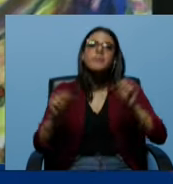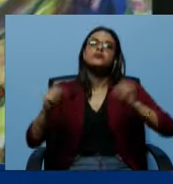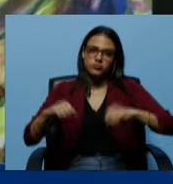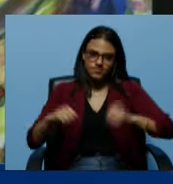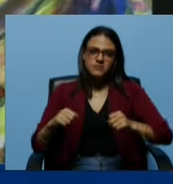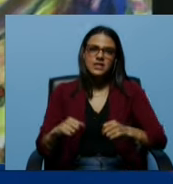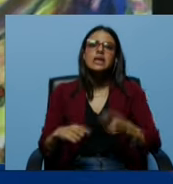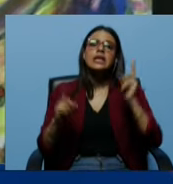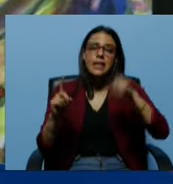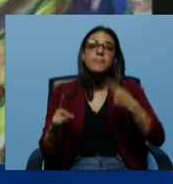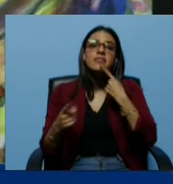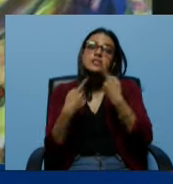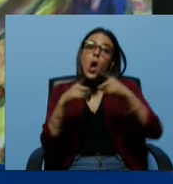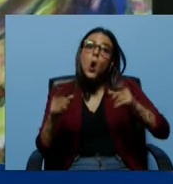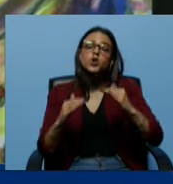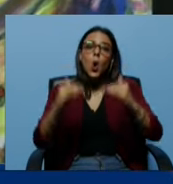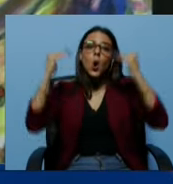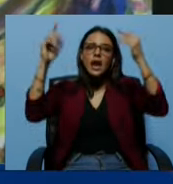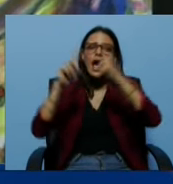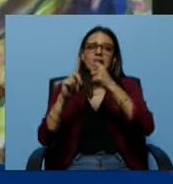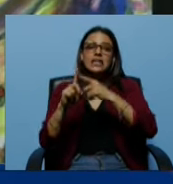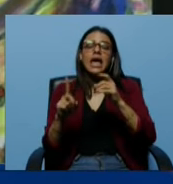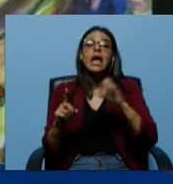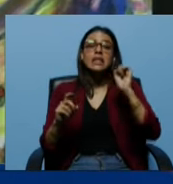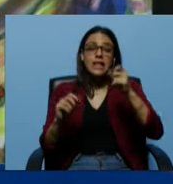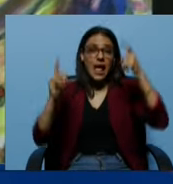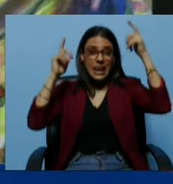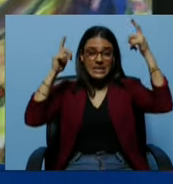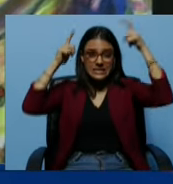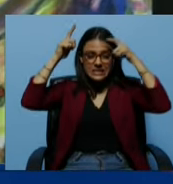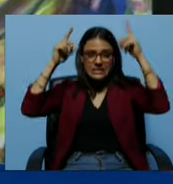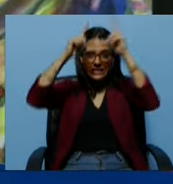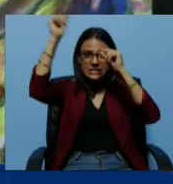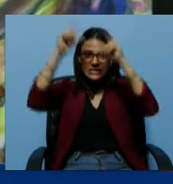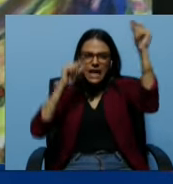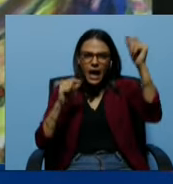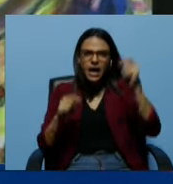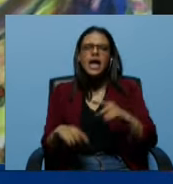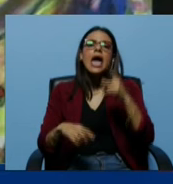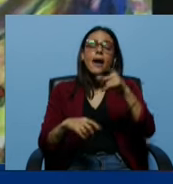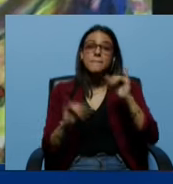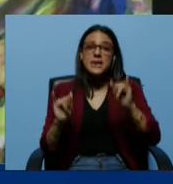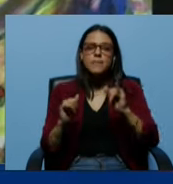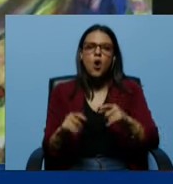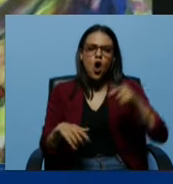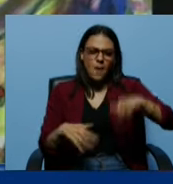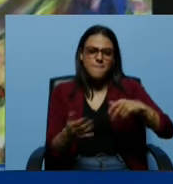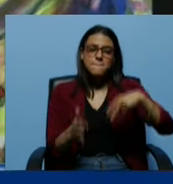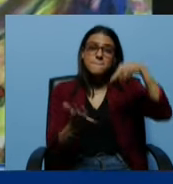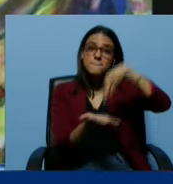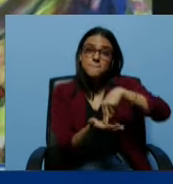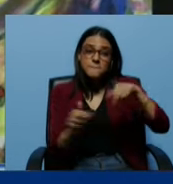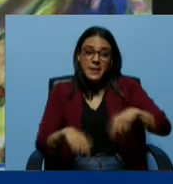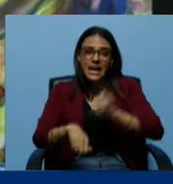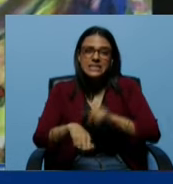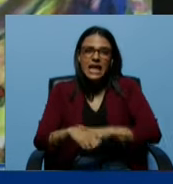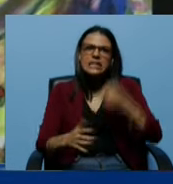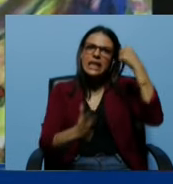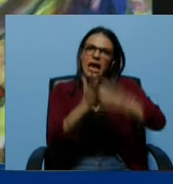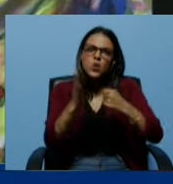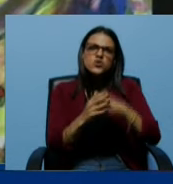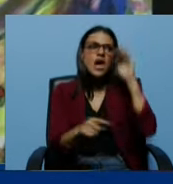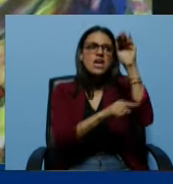otro grande argentino, Ernesto Che Guevara, el presente es de lucha y el futuro